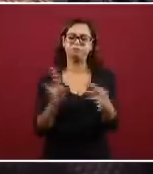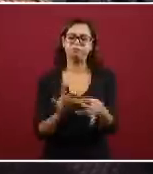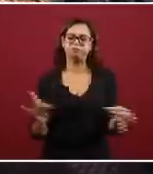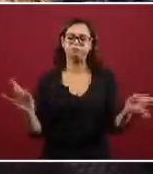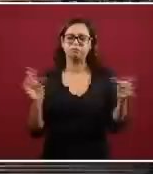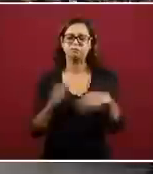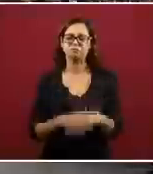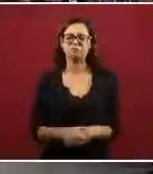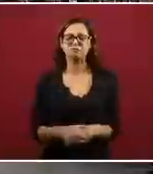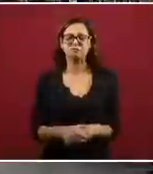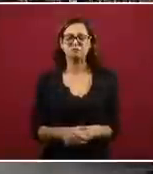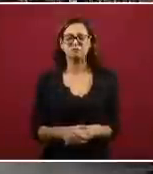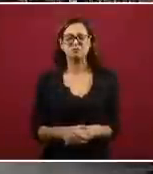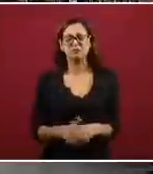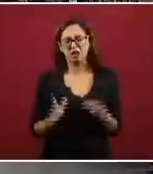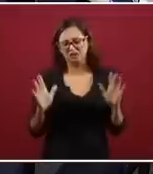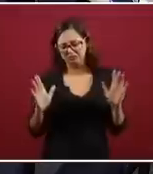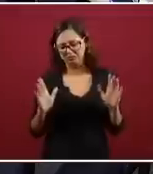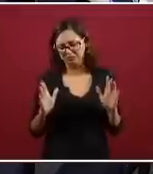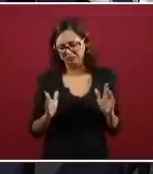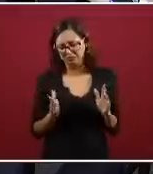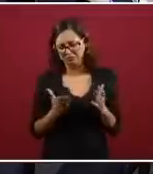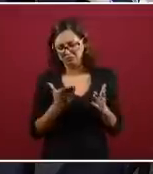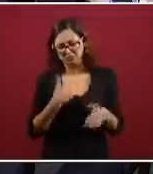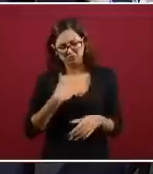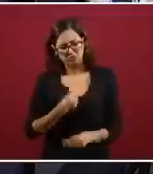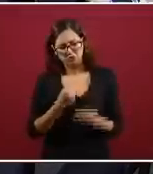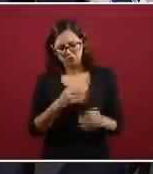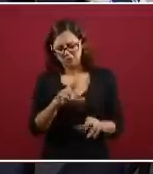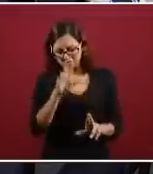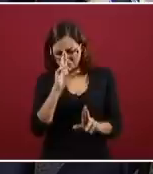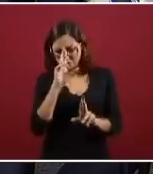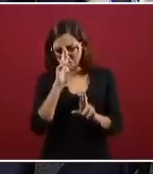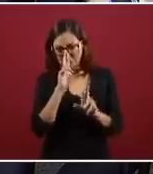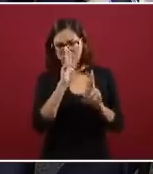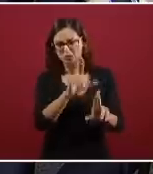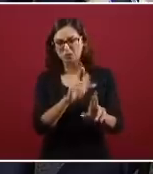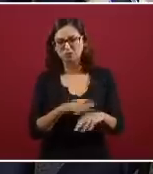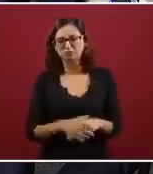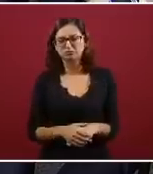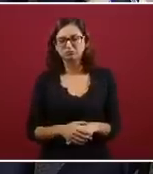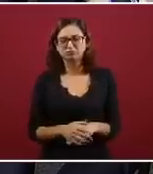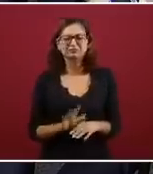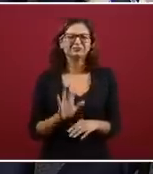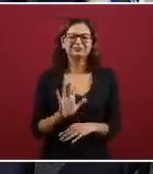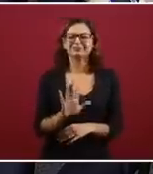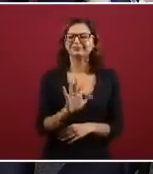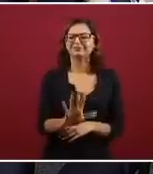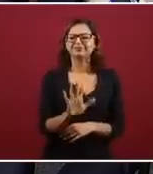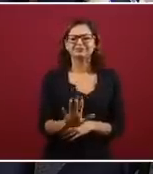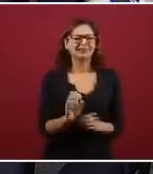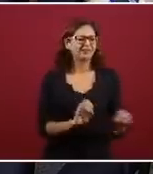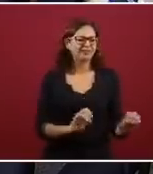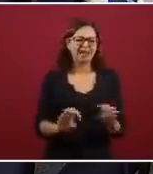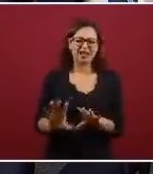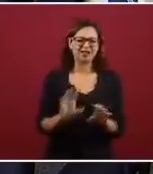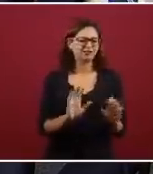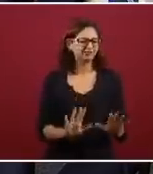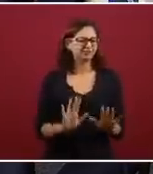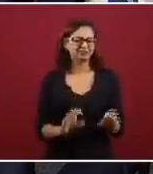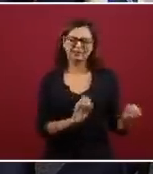Yo le tengo mucho respeto al licenciado Bartz. No, ¿para qué contesta? Déjelo así.